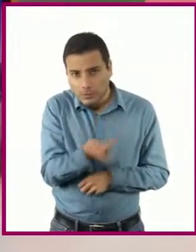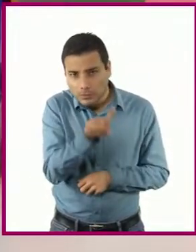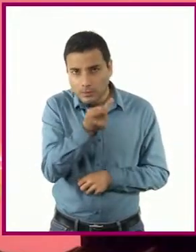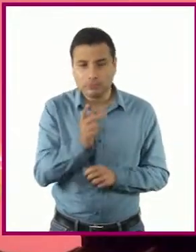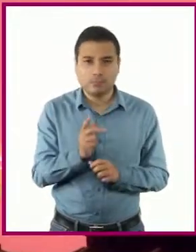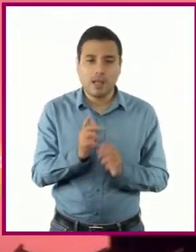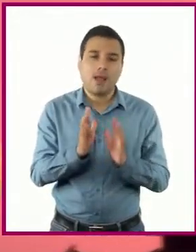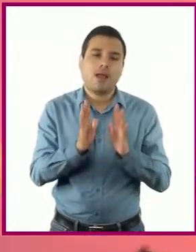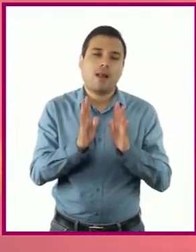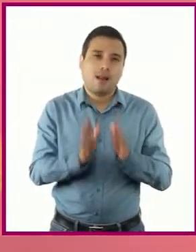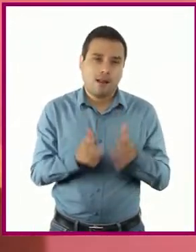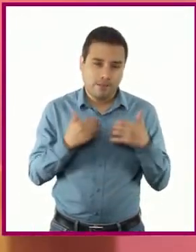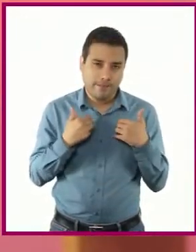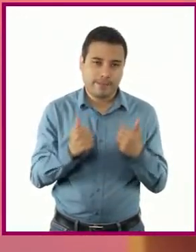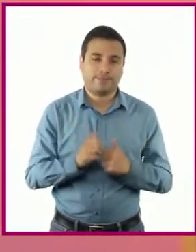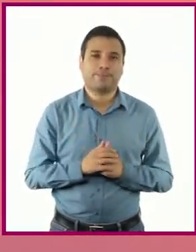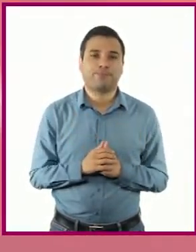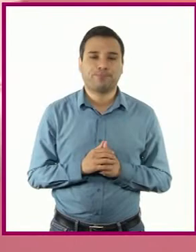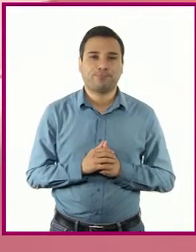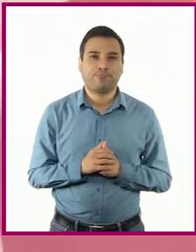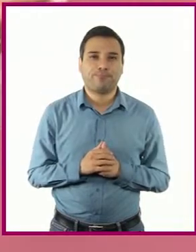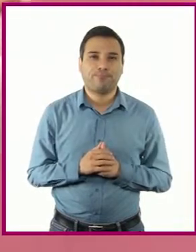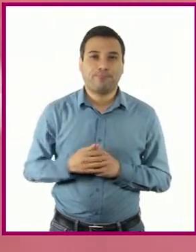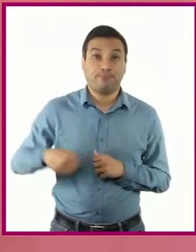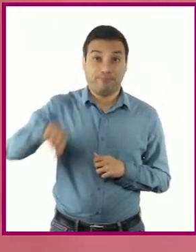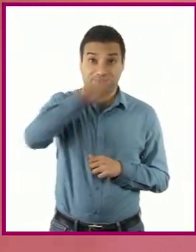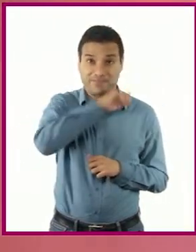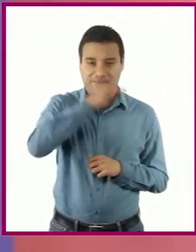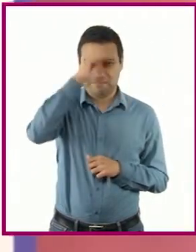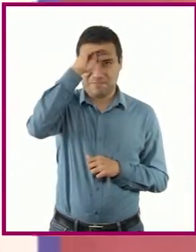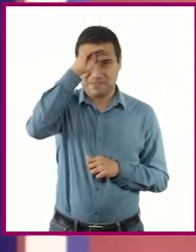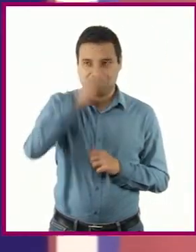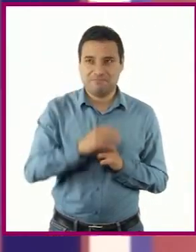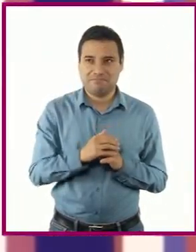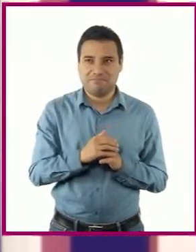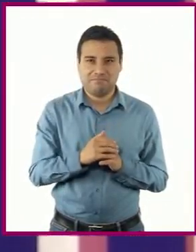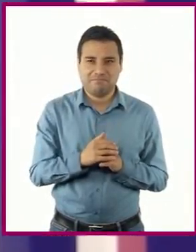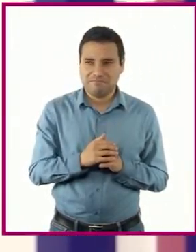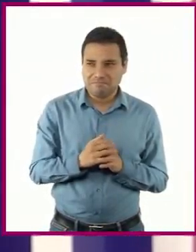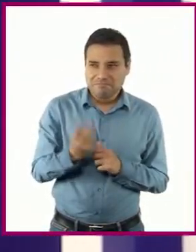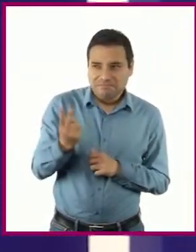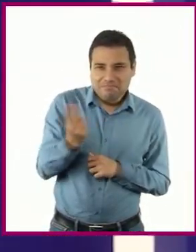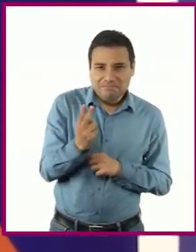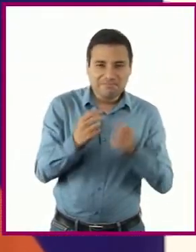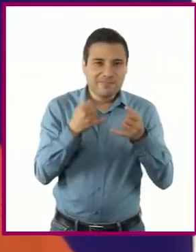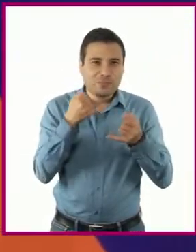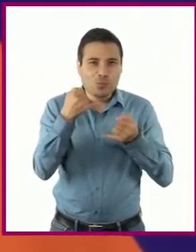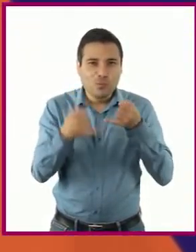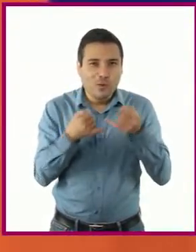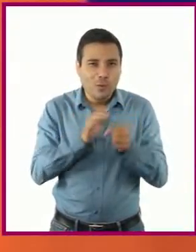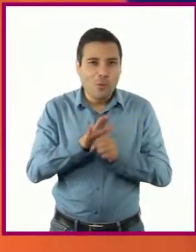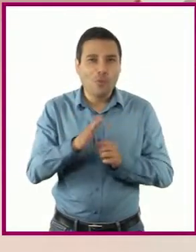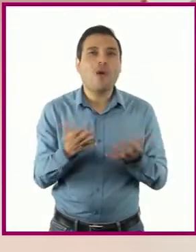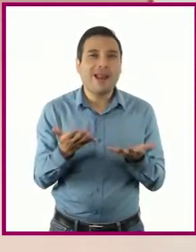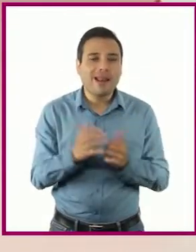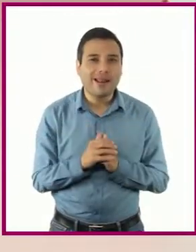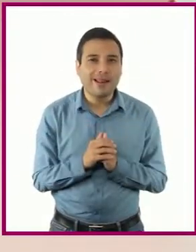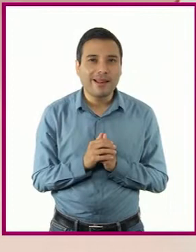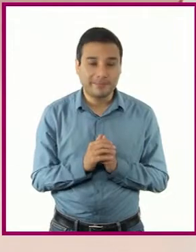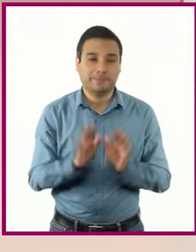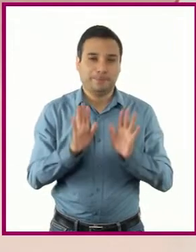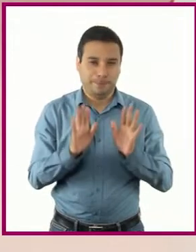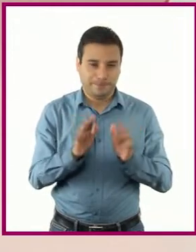maestro. Se preguntarán, alumnas y alumnos, ¿a qué jugábamos antes de iniciar? Pues bien, puesto que durante esta